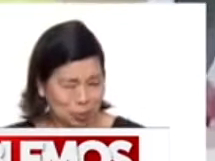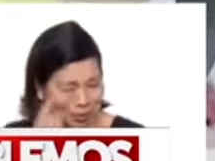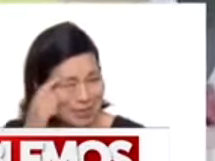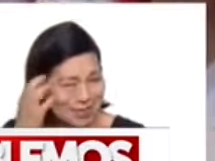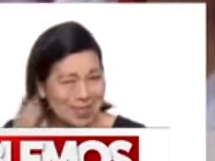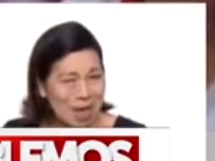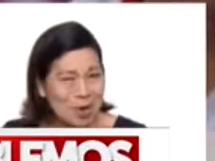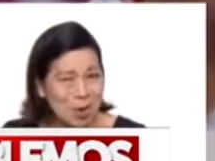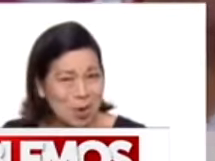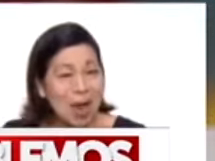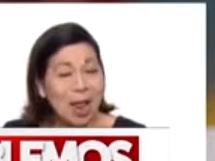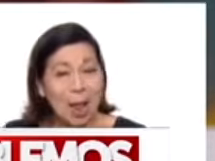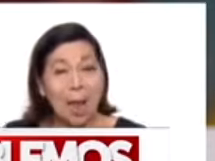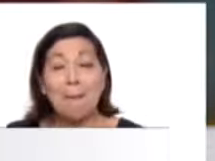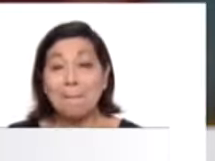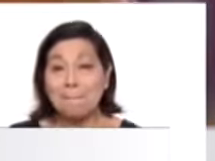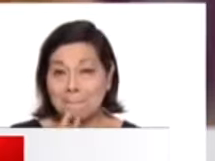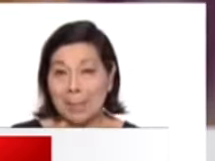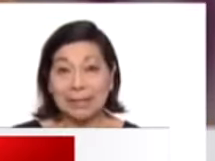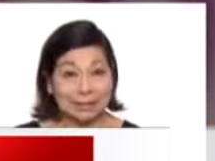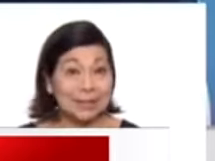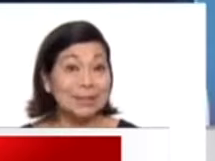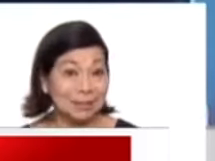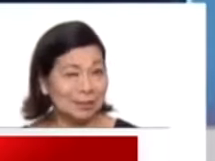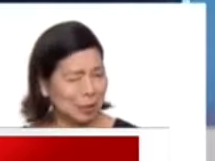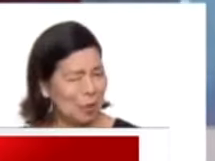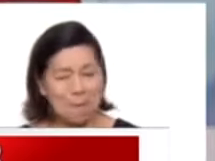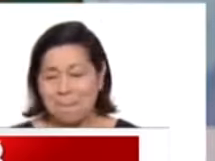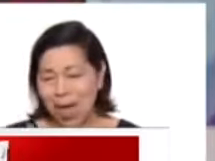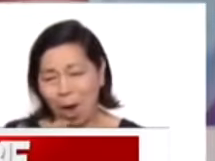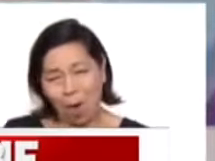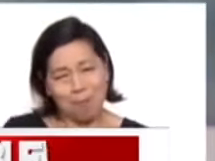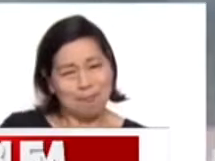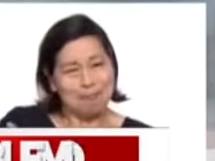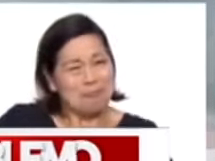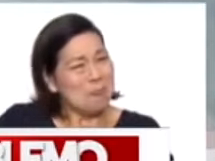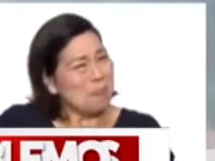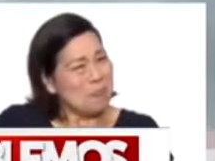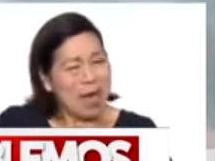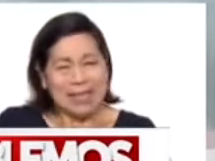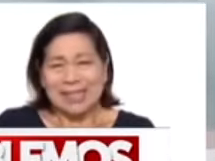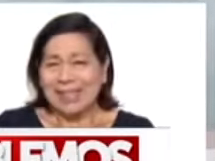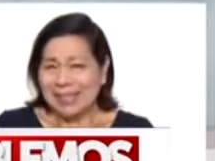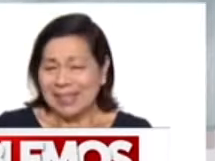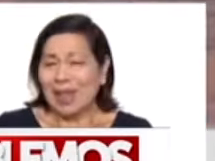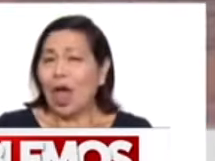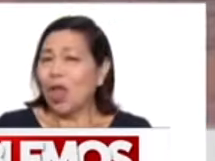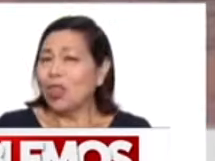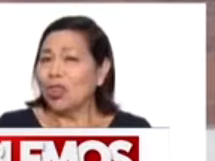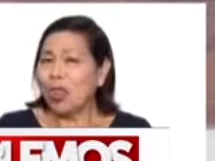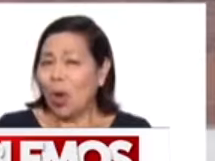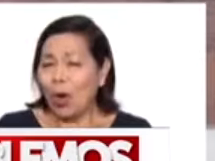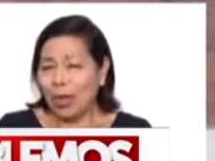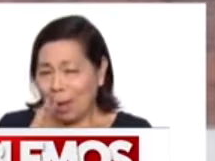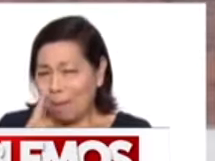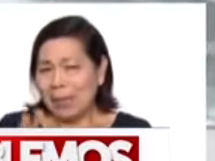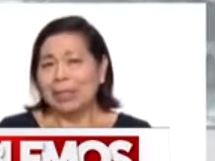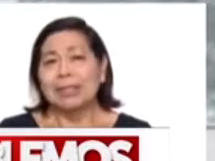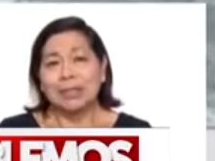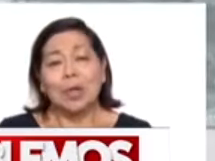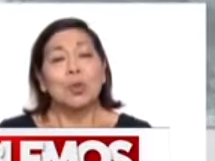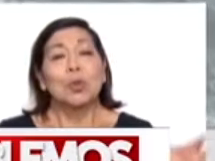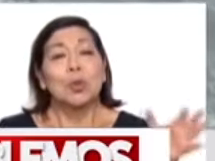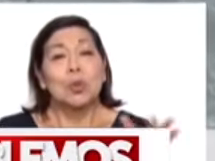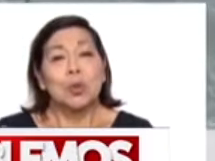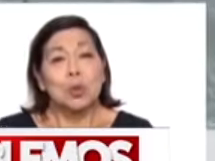estar seguros que en Lima 2027 lo haremos aún mejor, porque tenemos la disposición de todo un país que